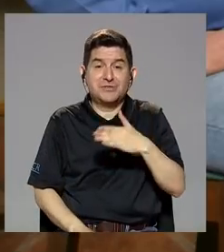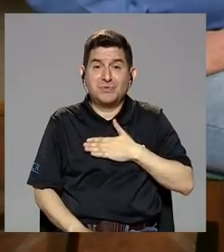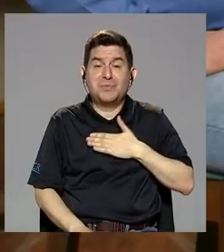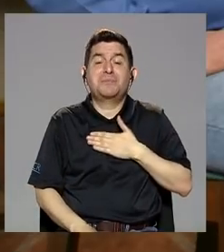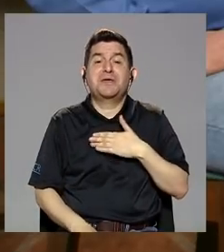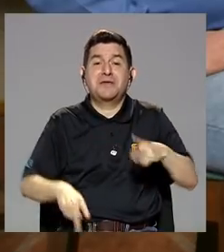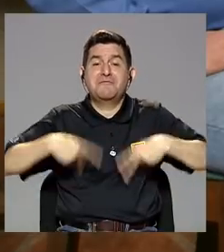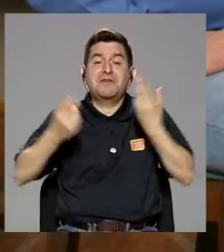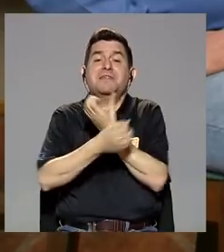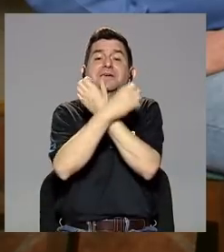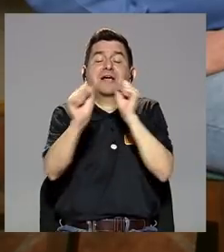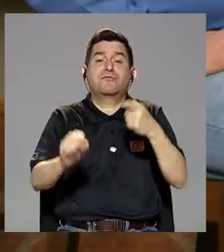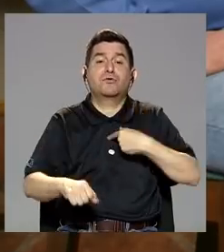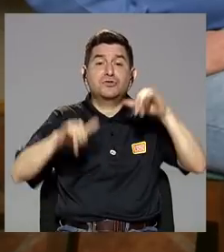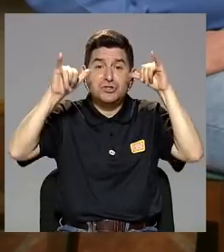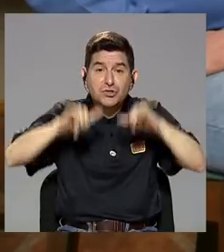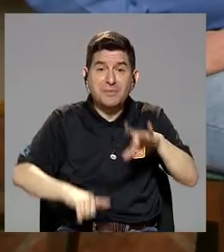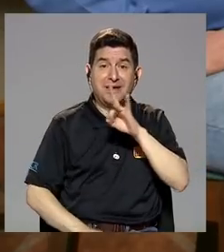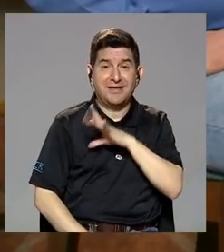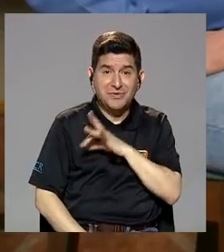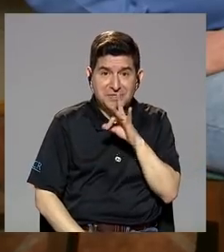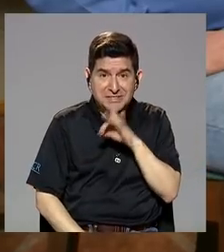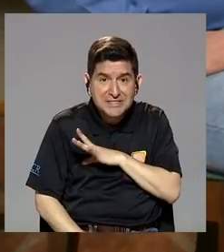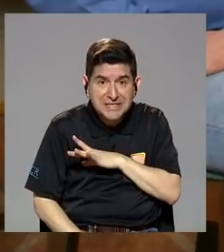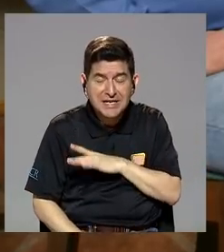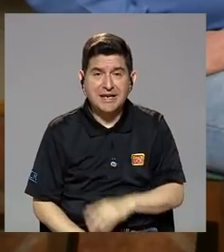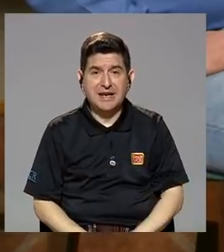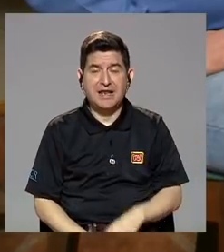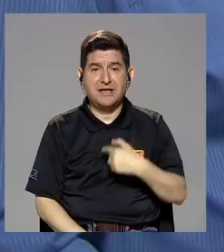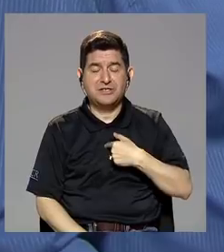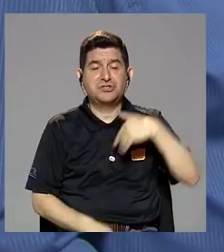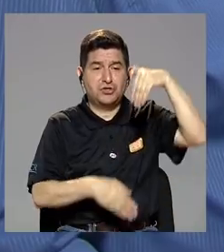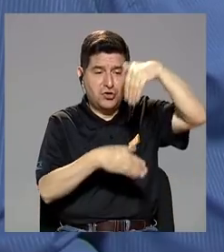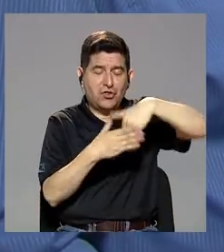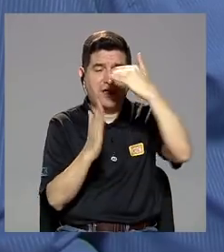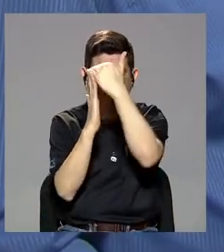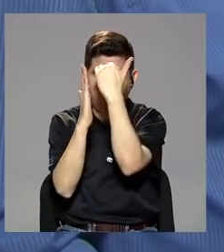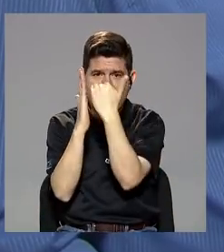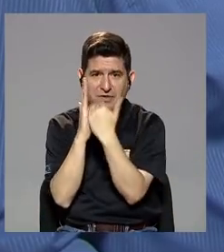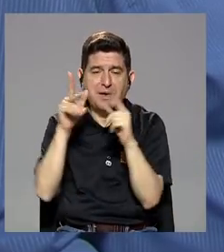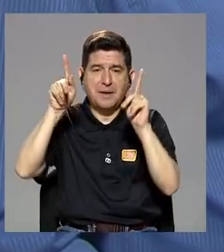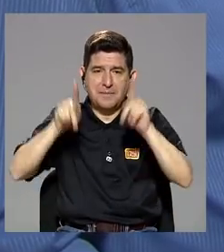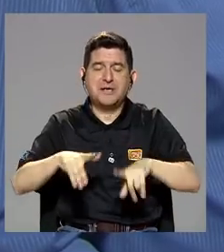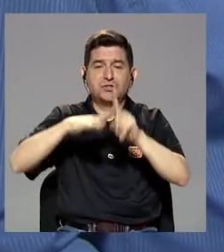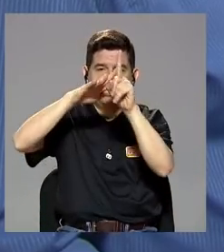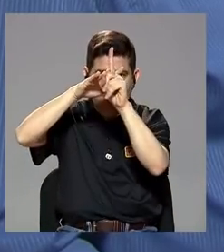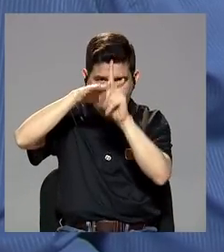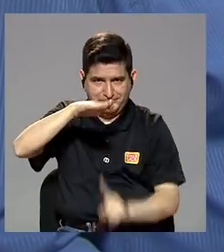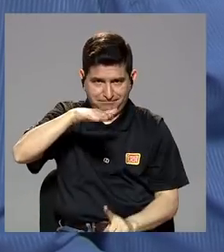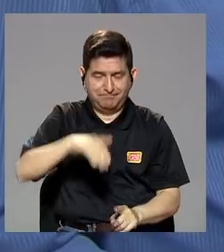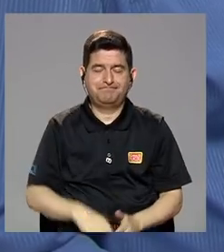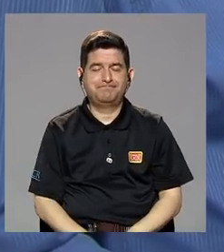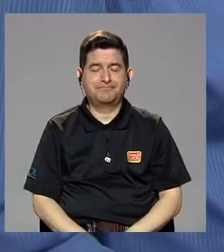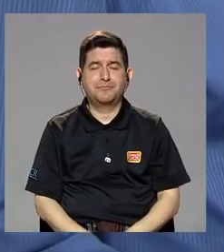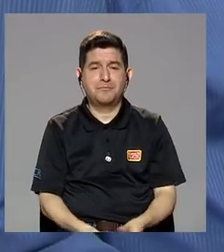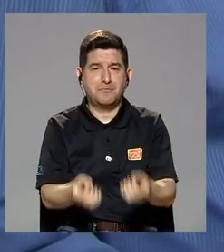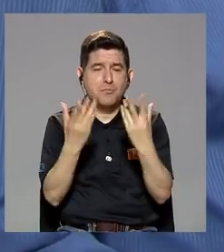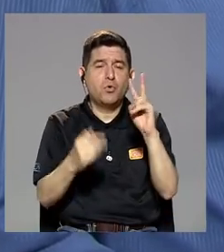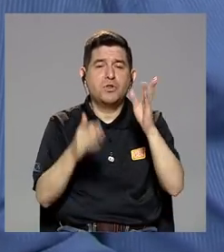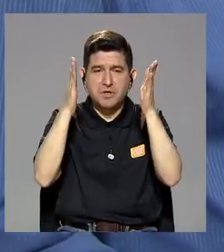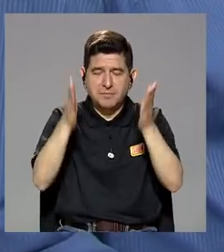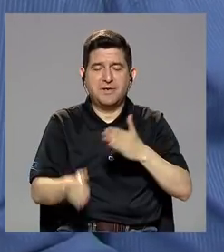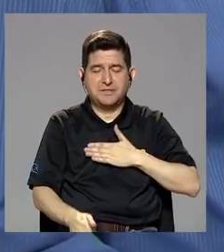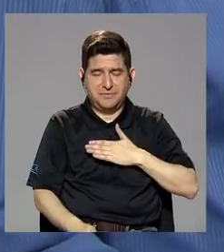pues si yo me hubiera quedado en chile hubiera engrosado la lista de los desaparecidos como fueron todos los